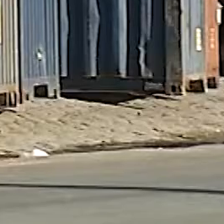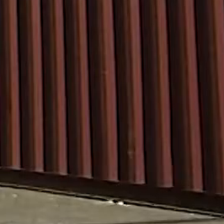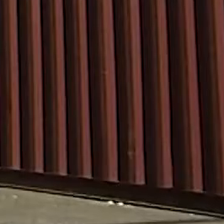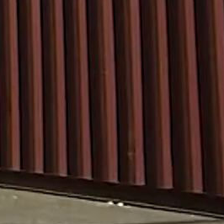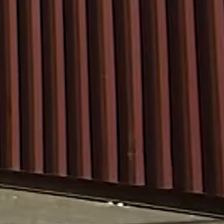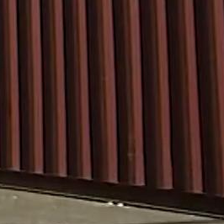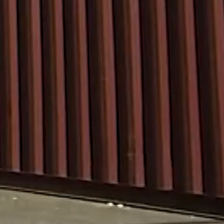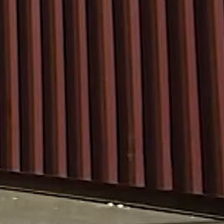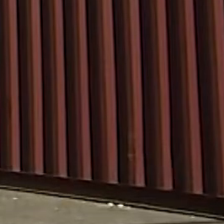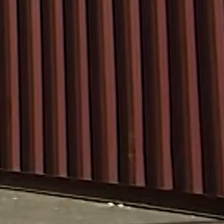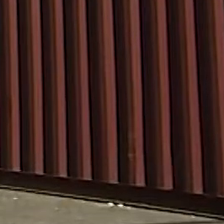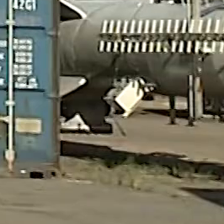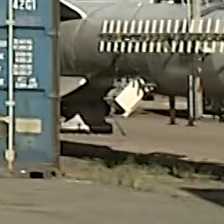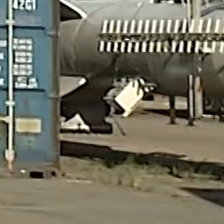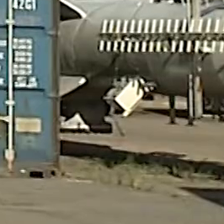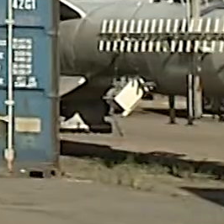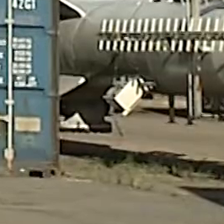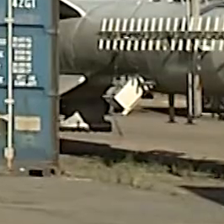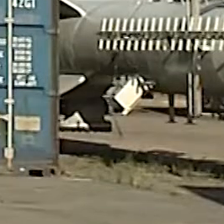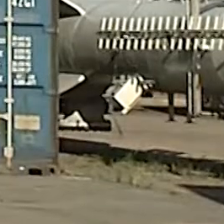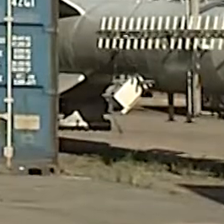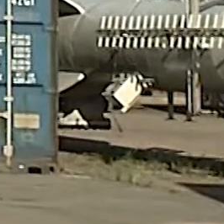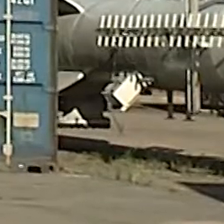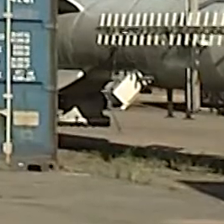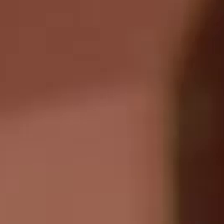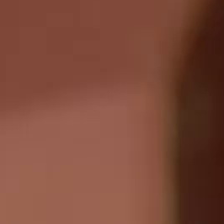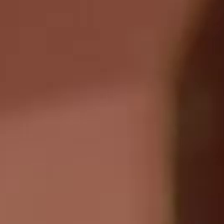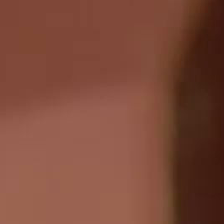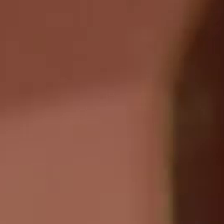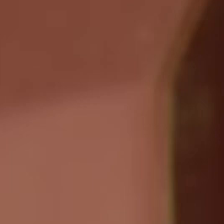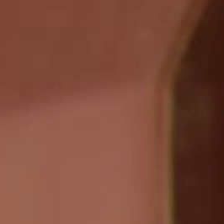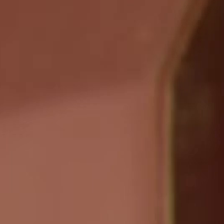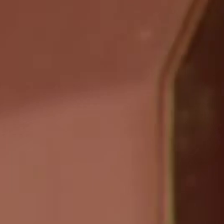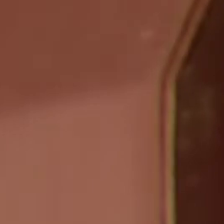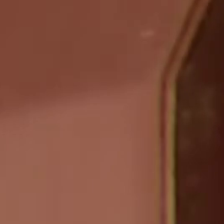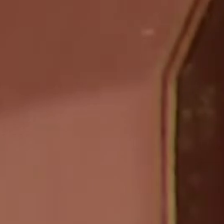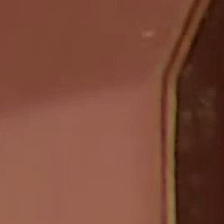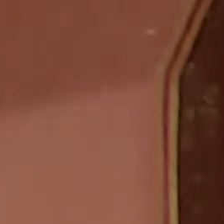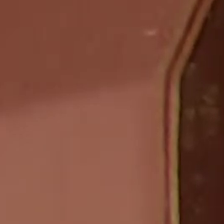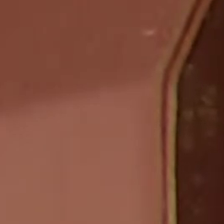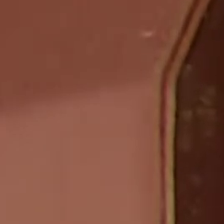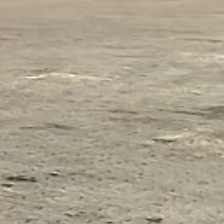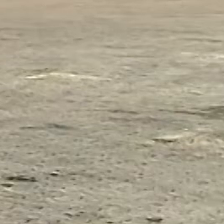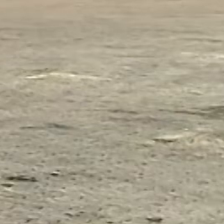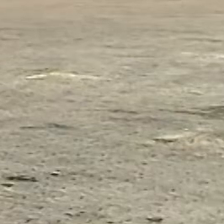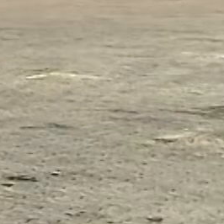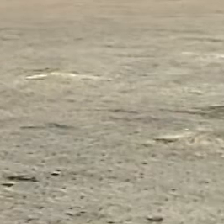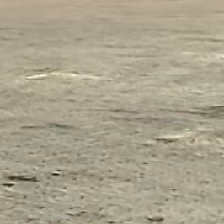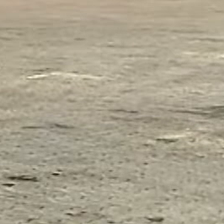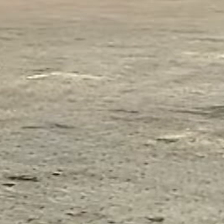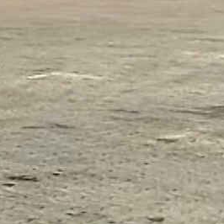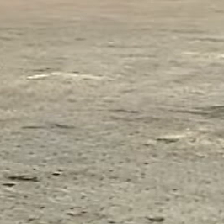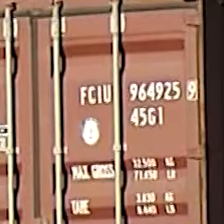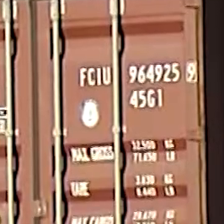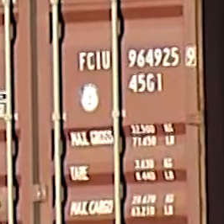el presidente de la republica de luis lacalle pou participó este jueves en la celebración del día de la explotación en ese marco dijo que uruguay